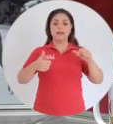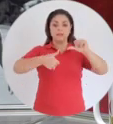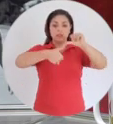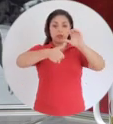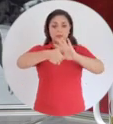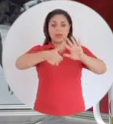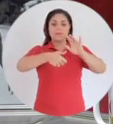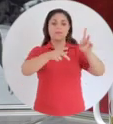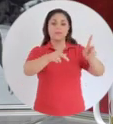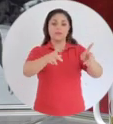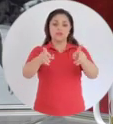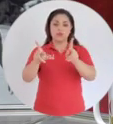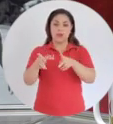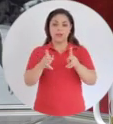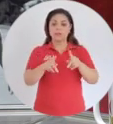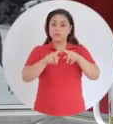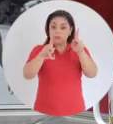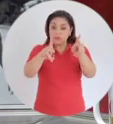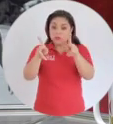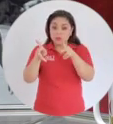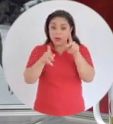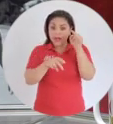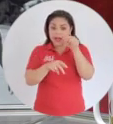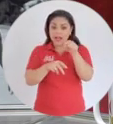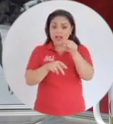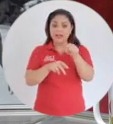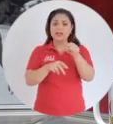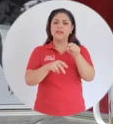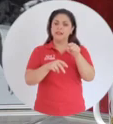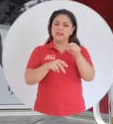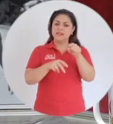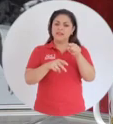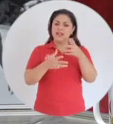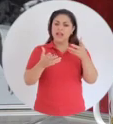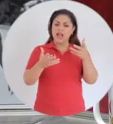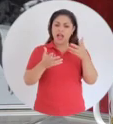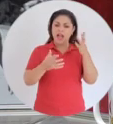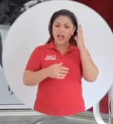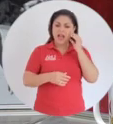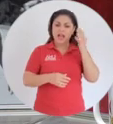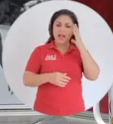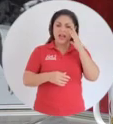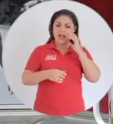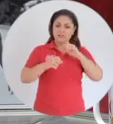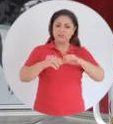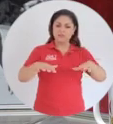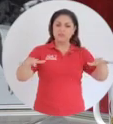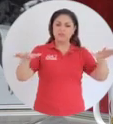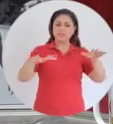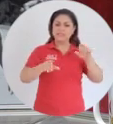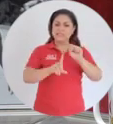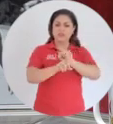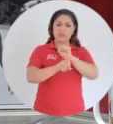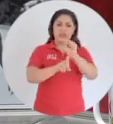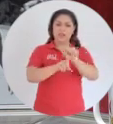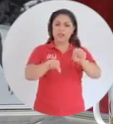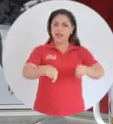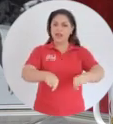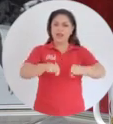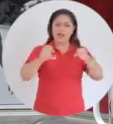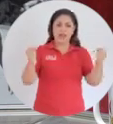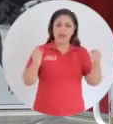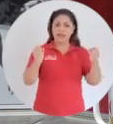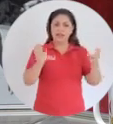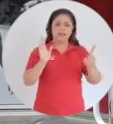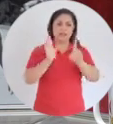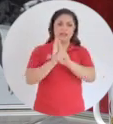es precisamente esta población la que está experimentando un rebrote de situaciones que comprometen los derechos humanos